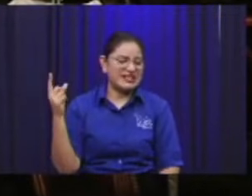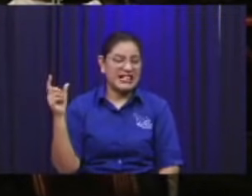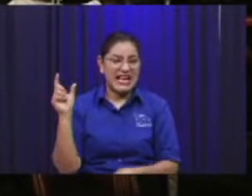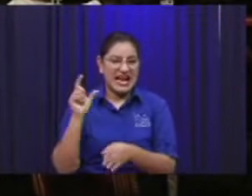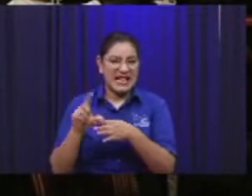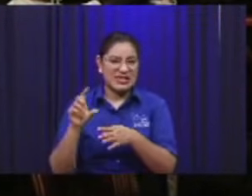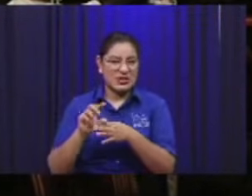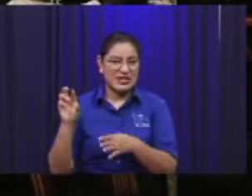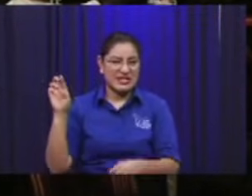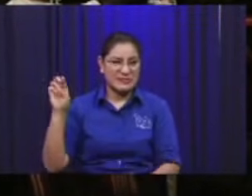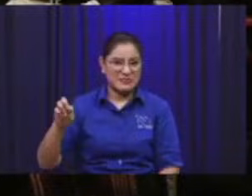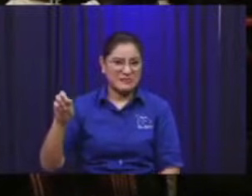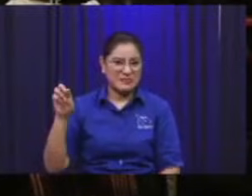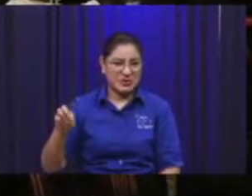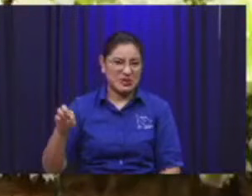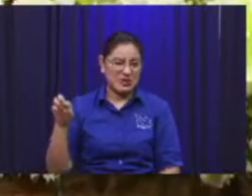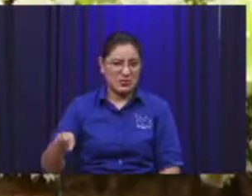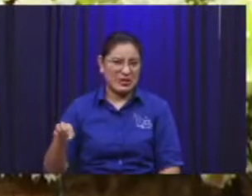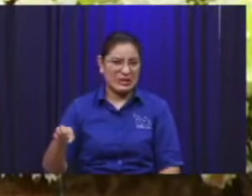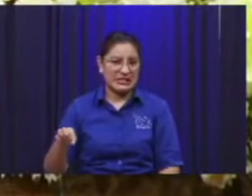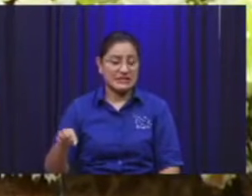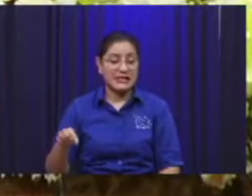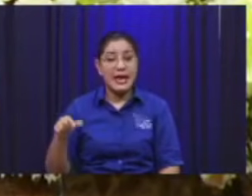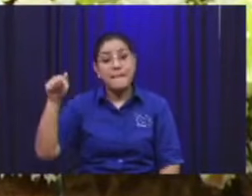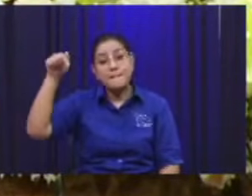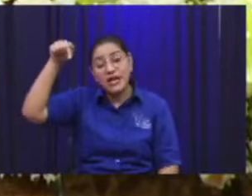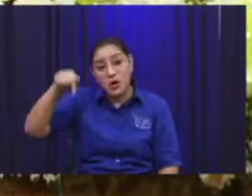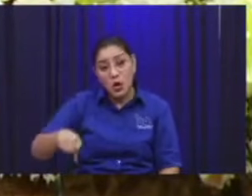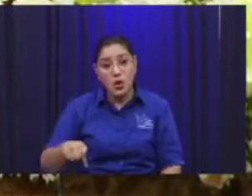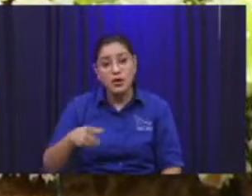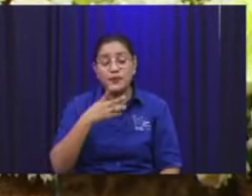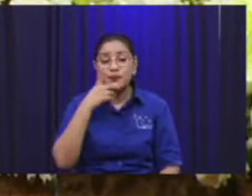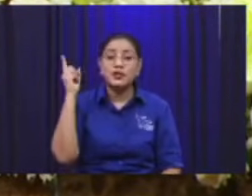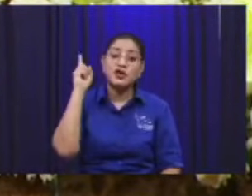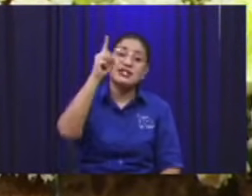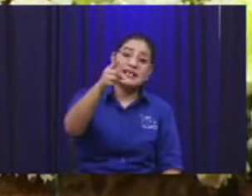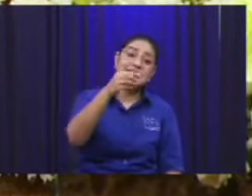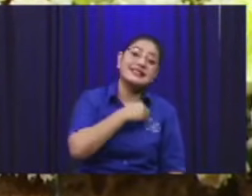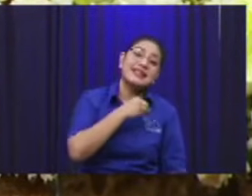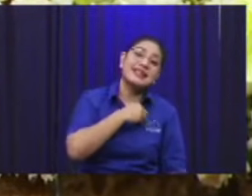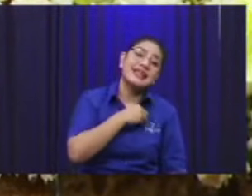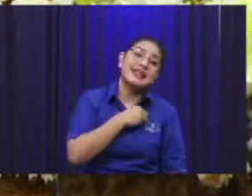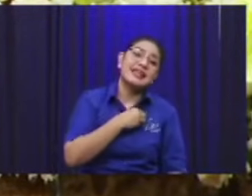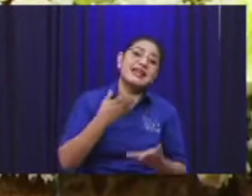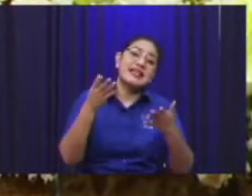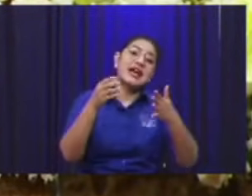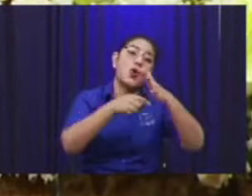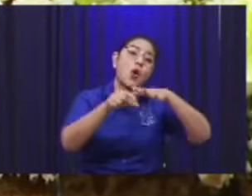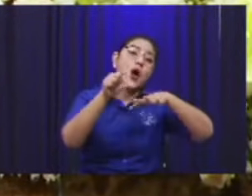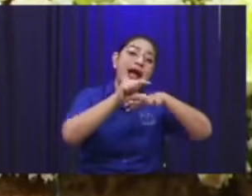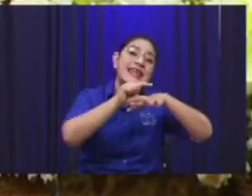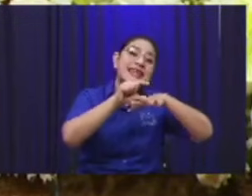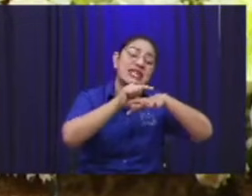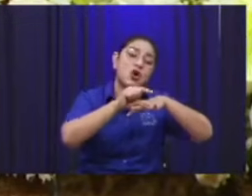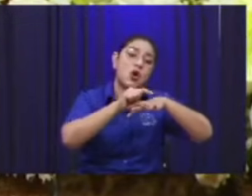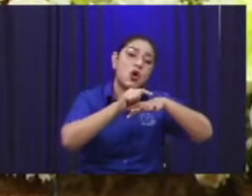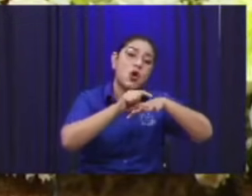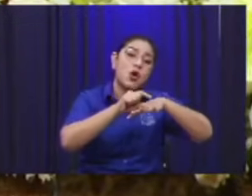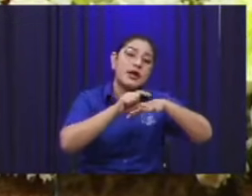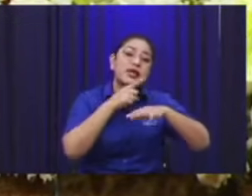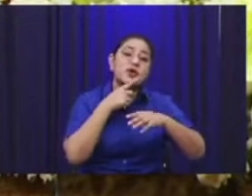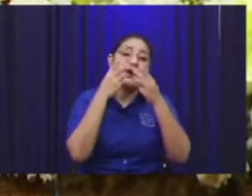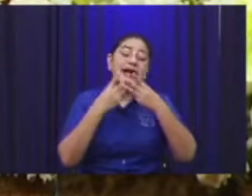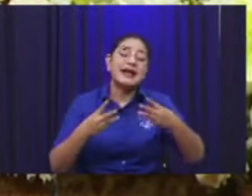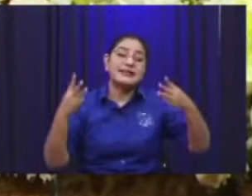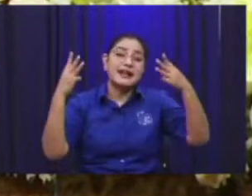pero a ti te quiere vestir dios con un anillo de sellar con un anillo de compromiso con un con un candelero de